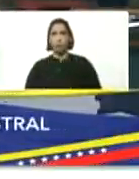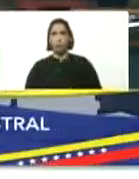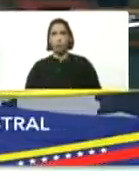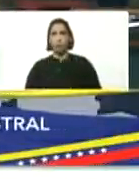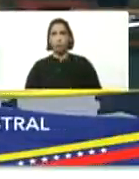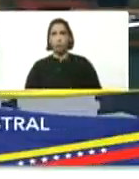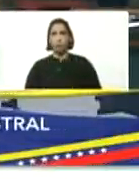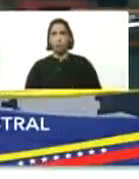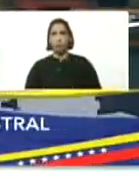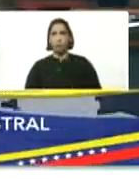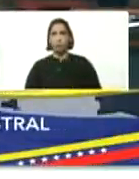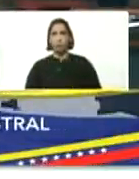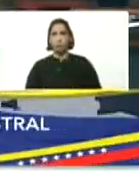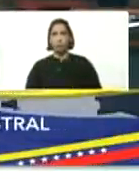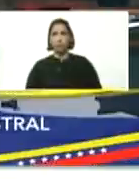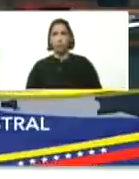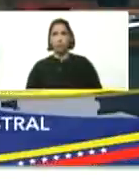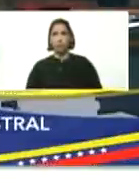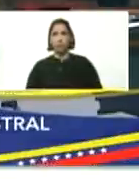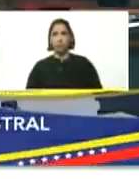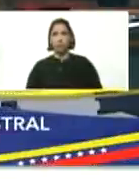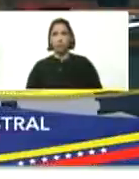Tengo una primicia.